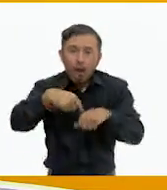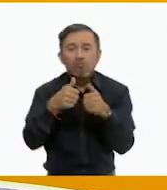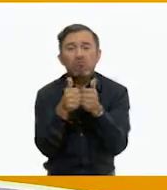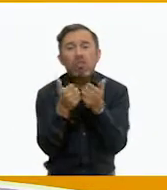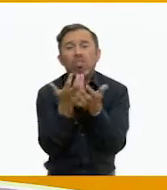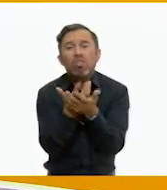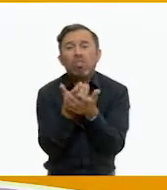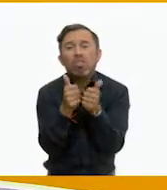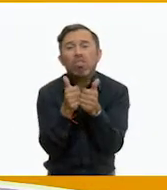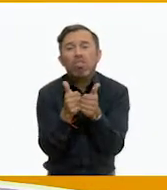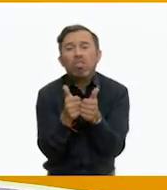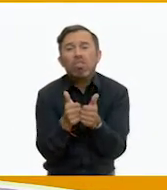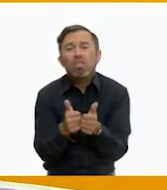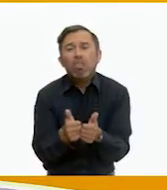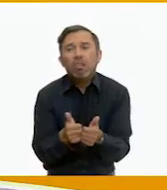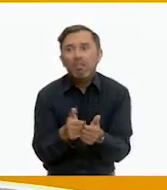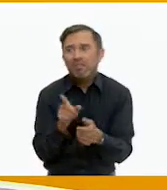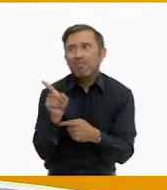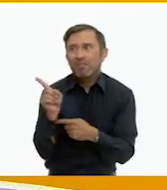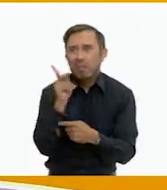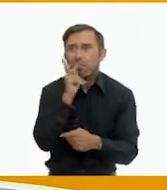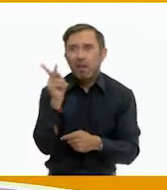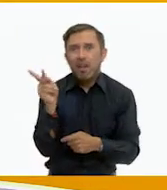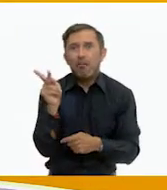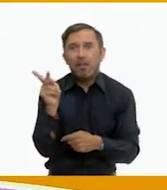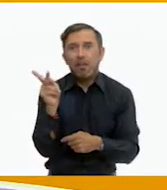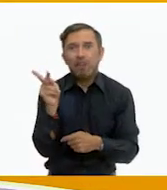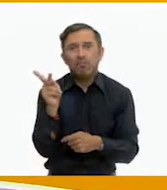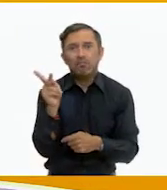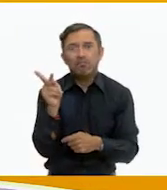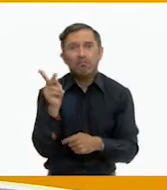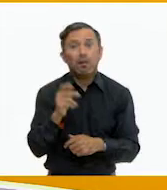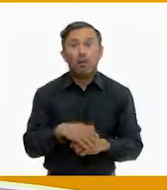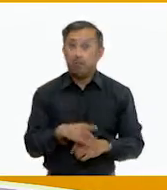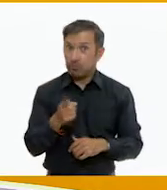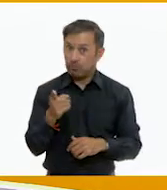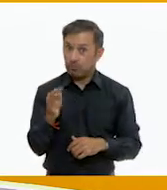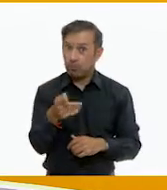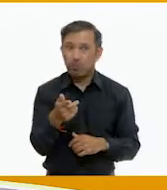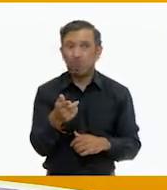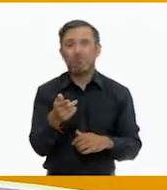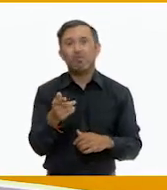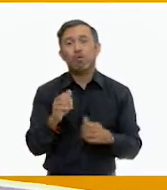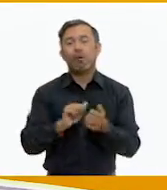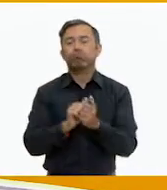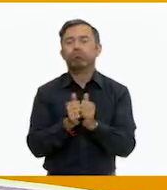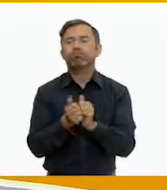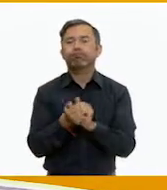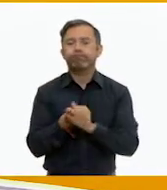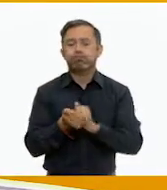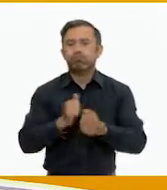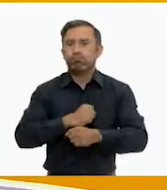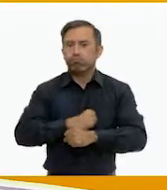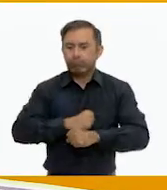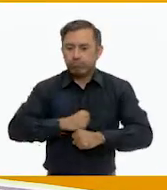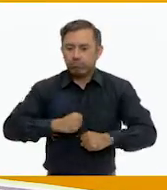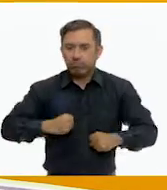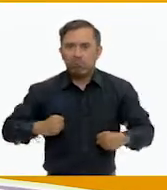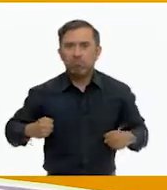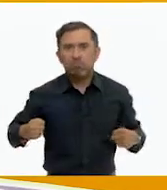quieres evitar algunas situaciones como el sobrepeso y la